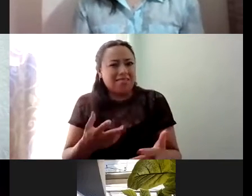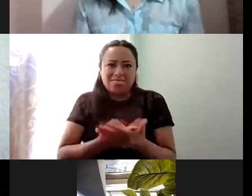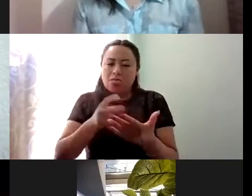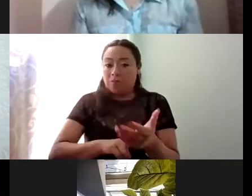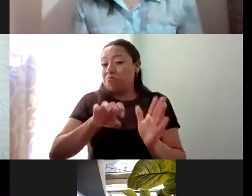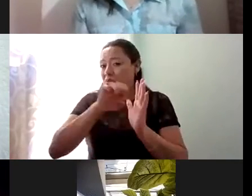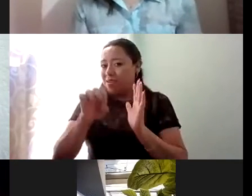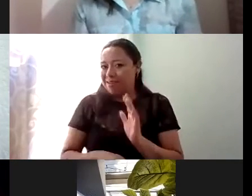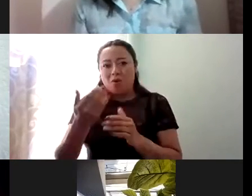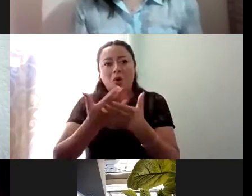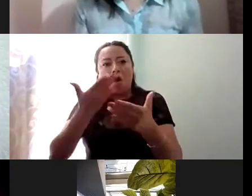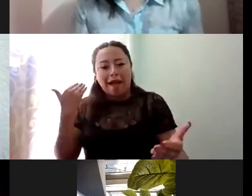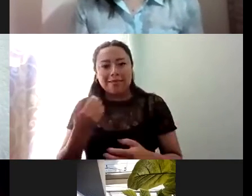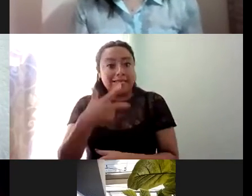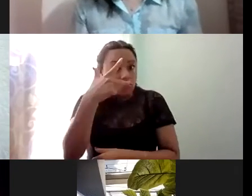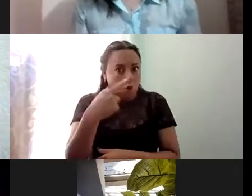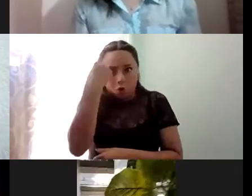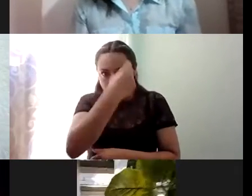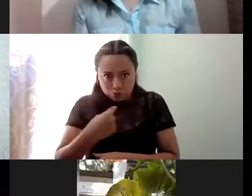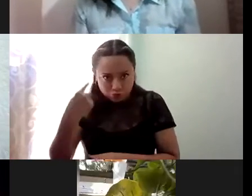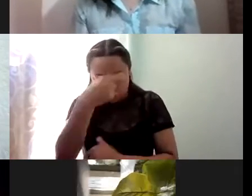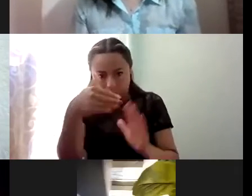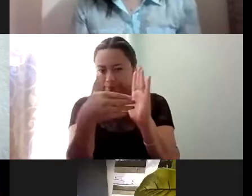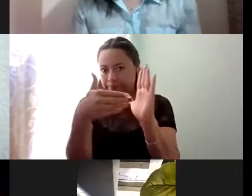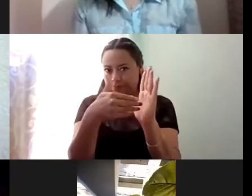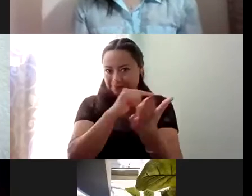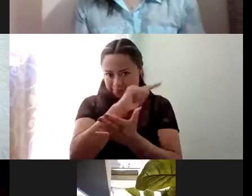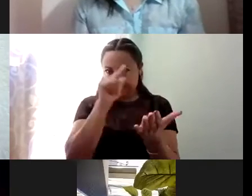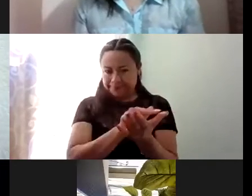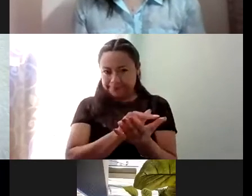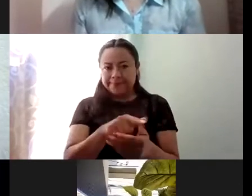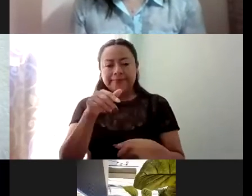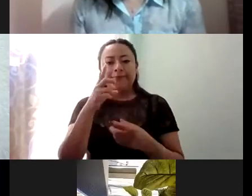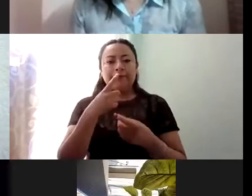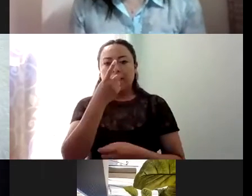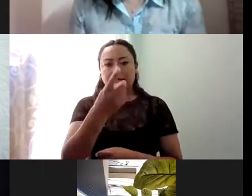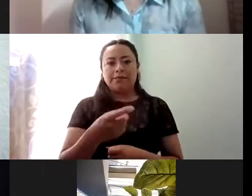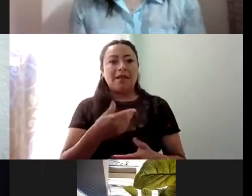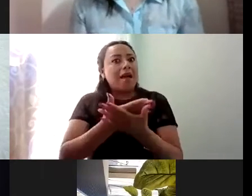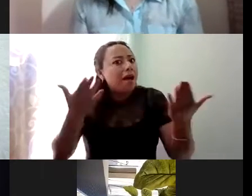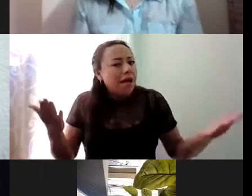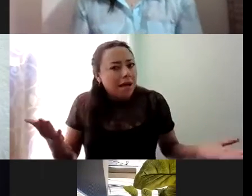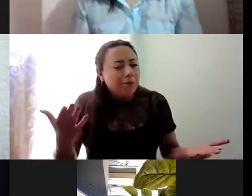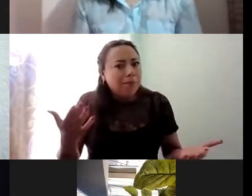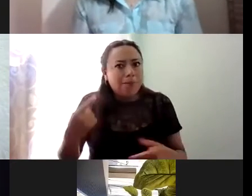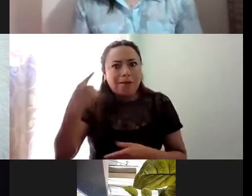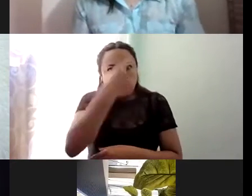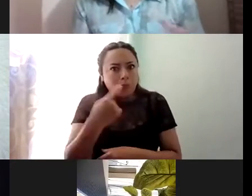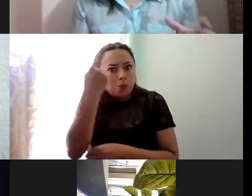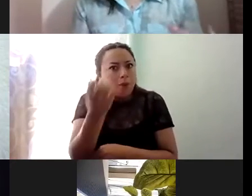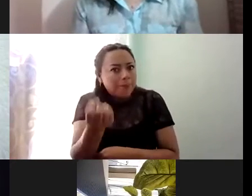que antes eran de 8 horas, como lo establece la legislación, ahora se vuelven de 24 horas, ya